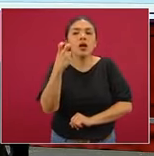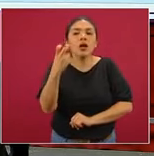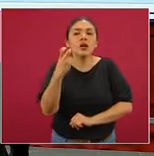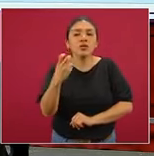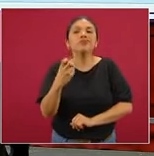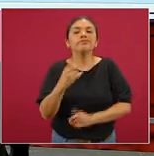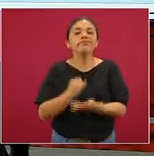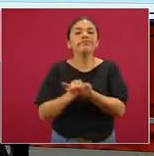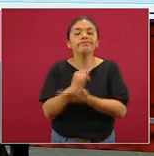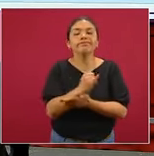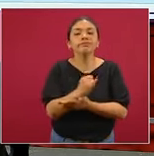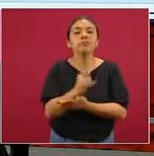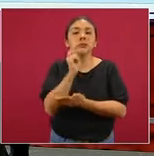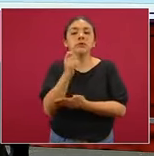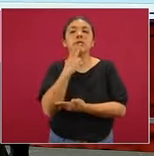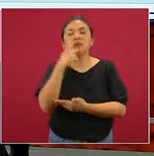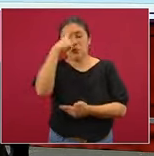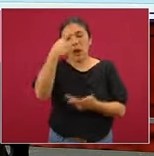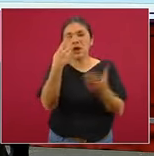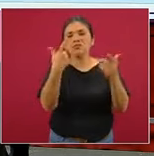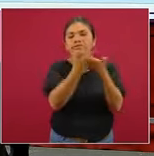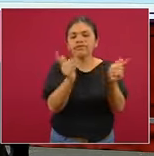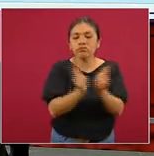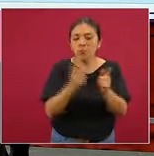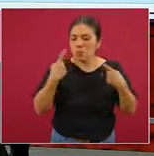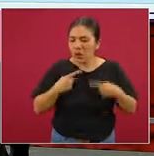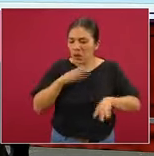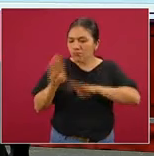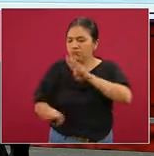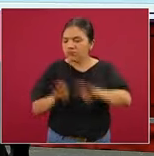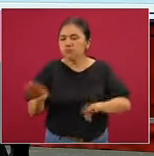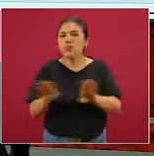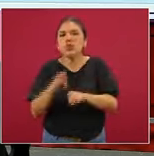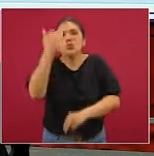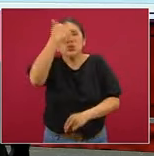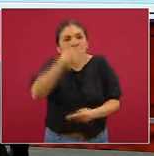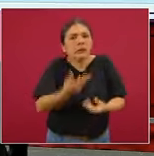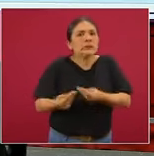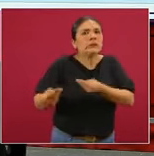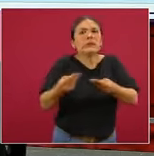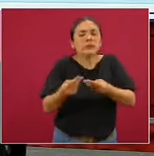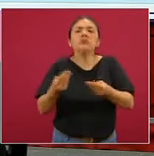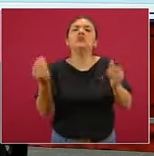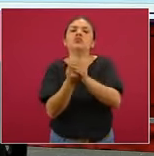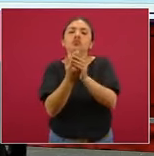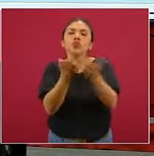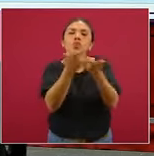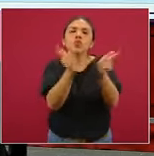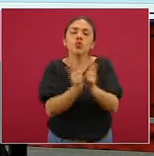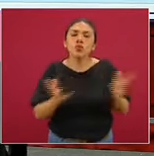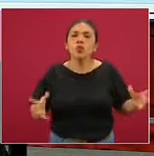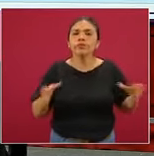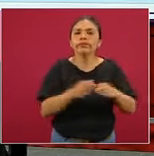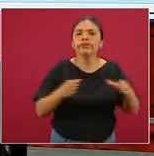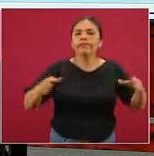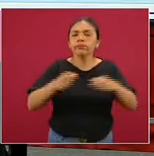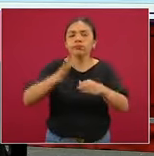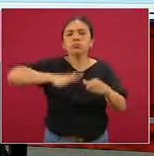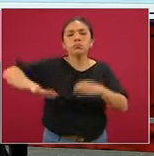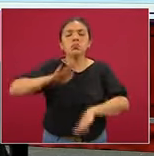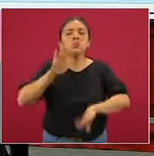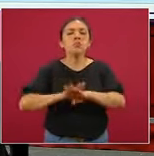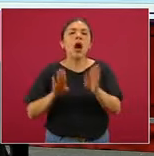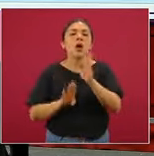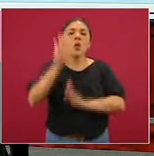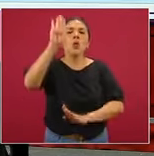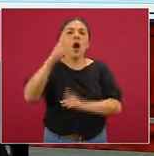decir, una herramienta que sirve para la clasificación y para la confirmación de casos, y que lo han hecho definitivamente pues muy por encima